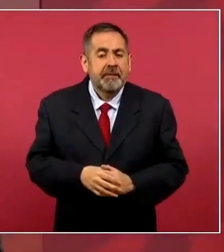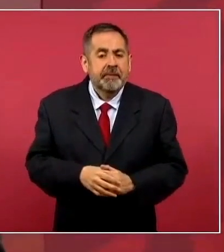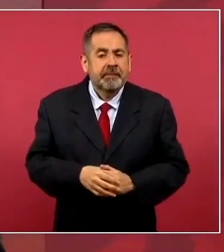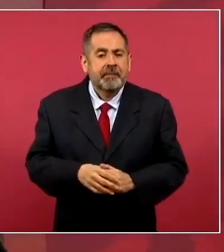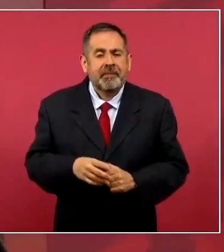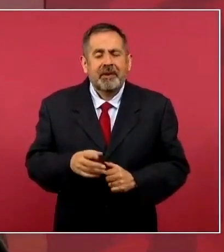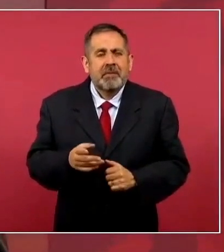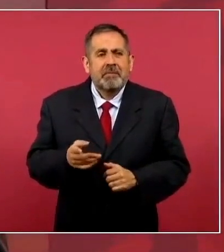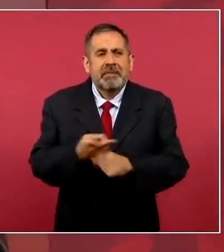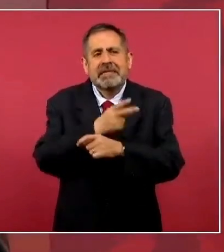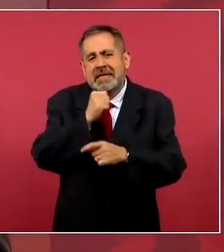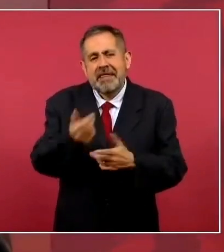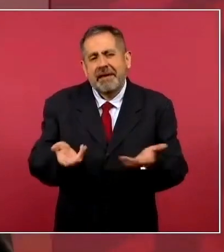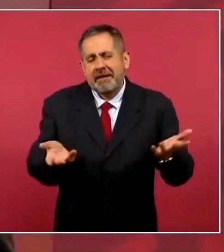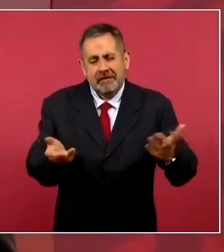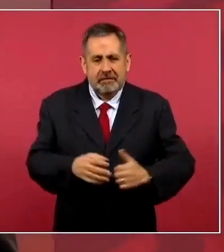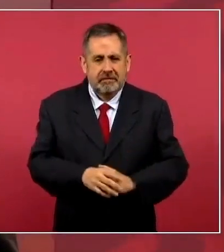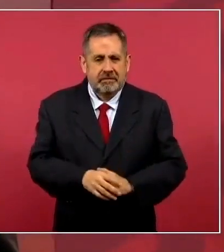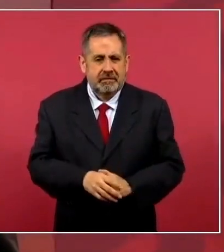pero no pasa de ahí.